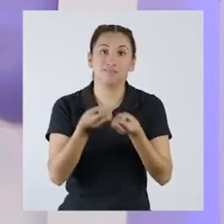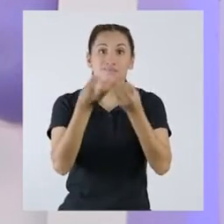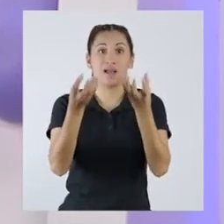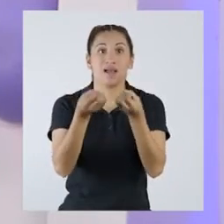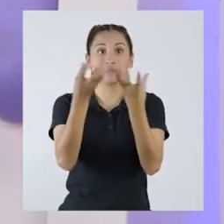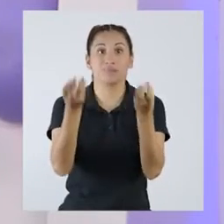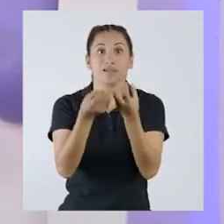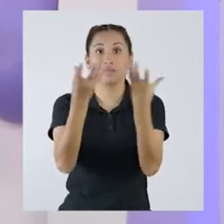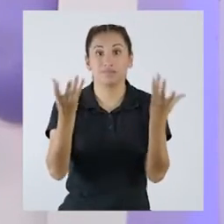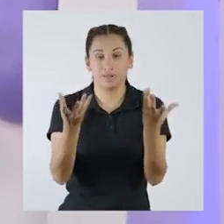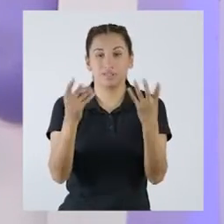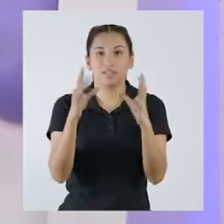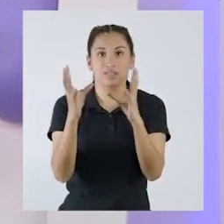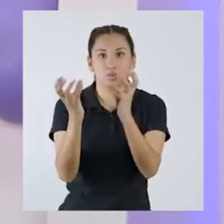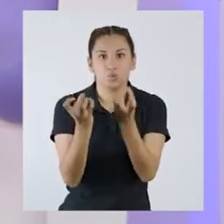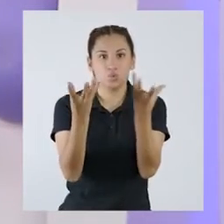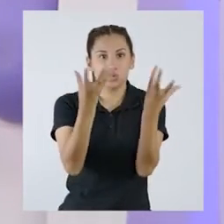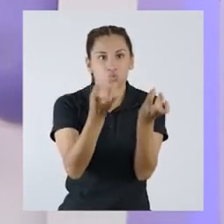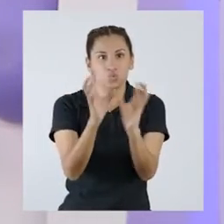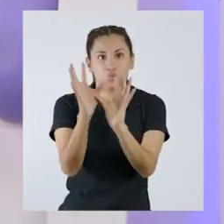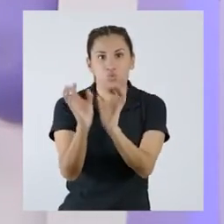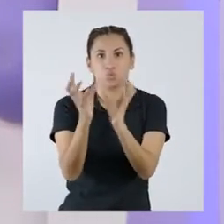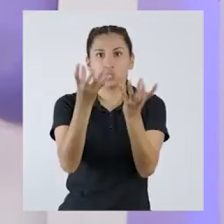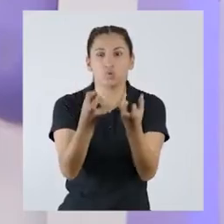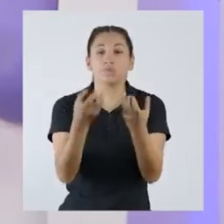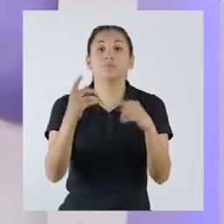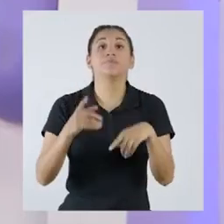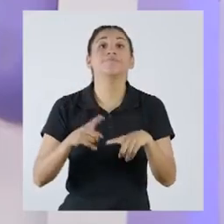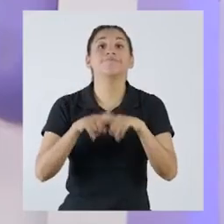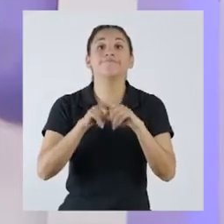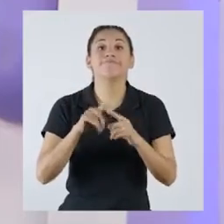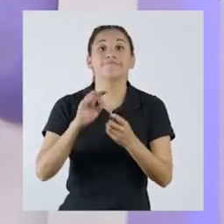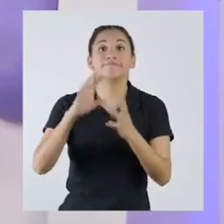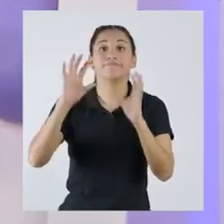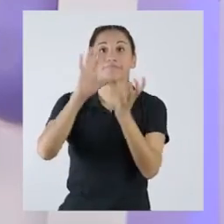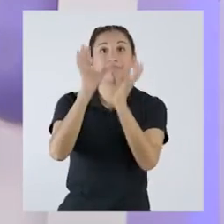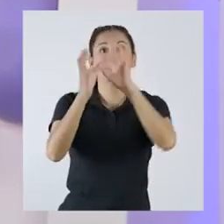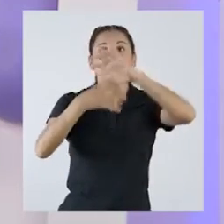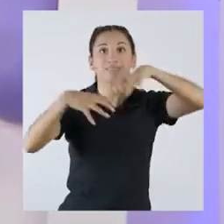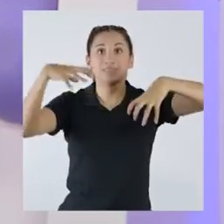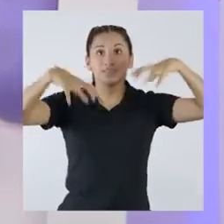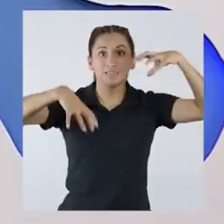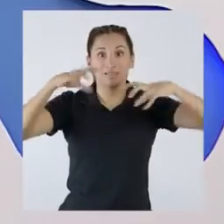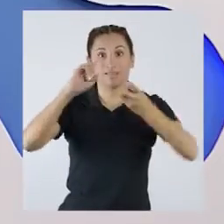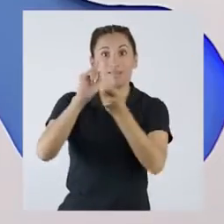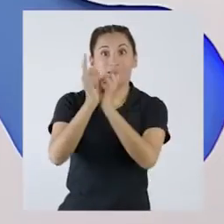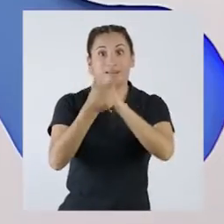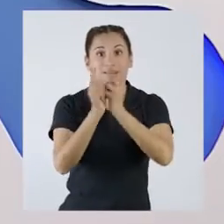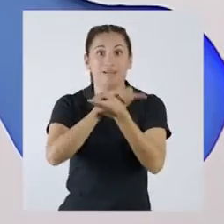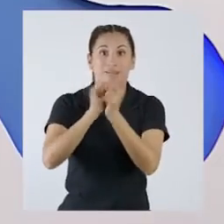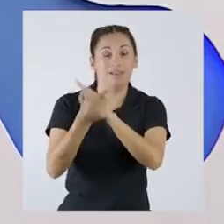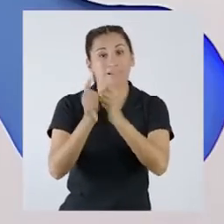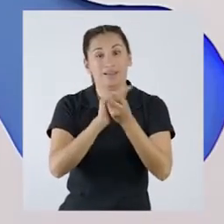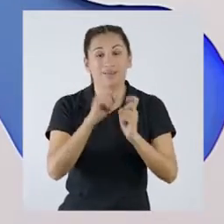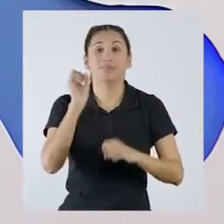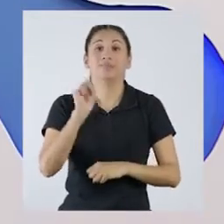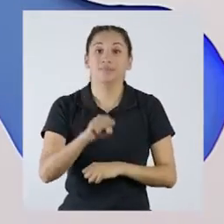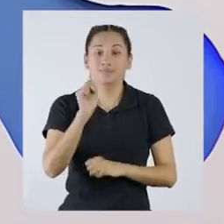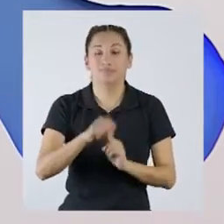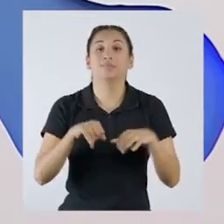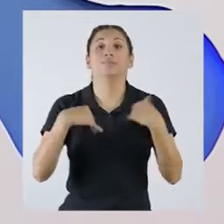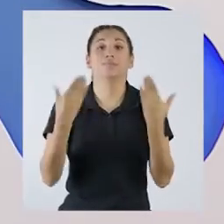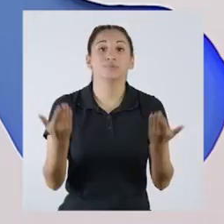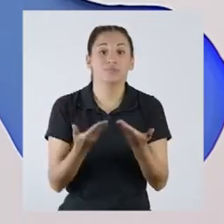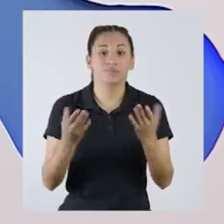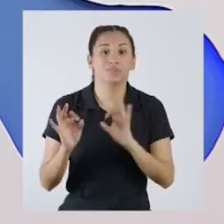atmósfera van en aumento y están reteniendo el calor, provocando que el clima cambie. Así es.